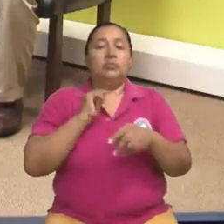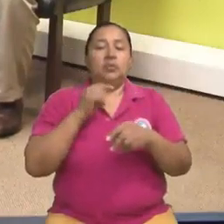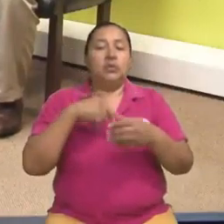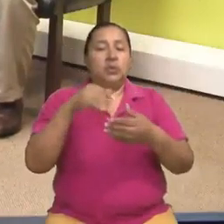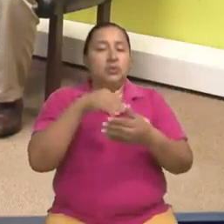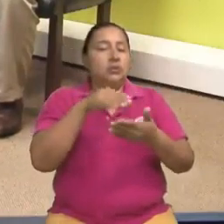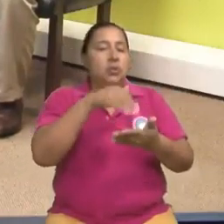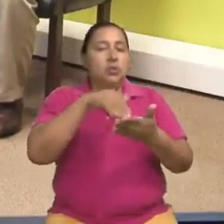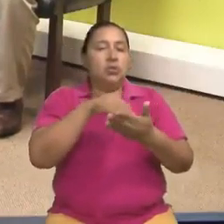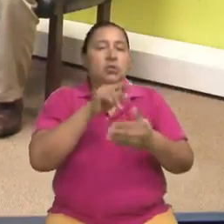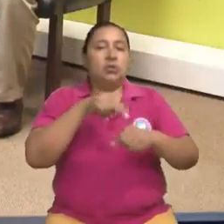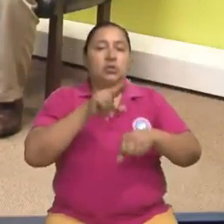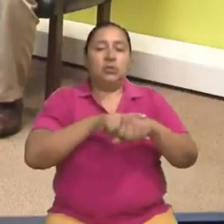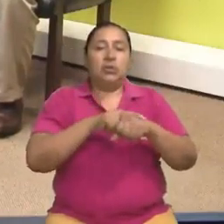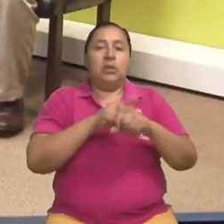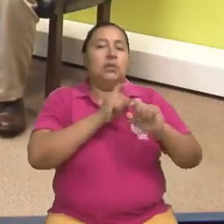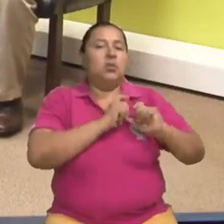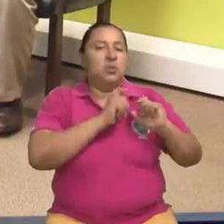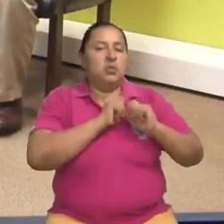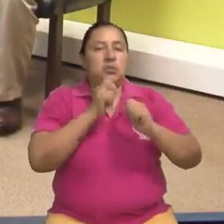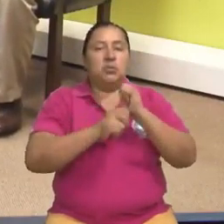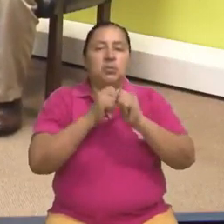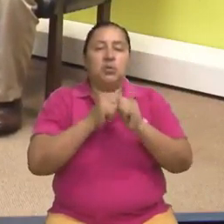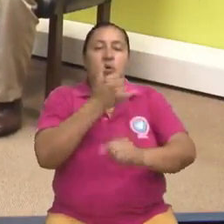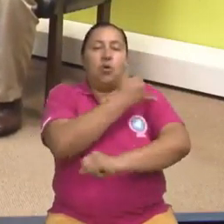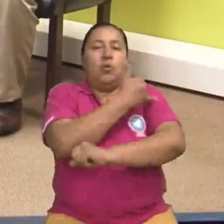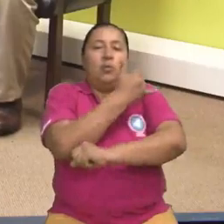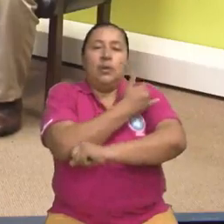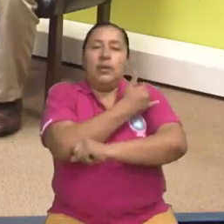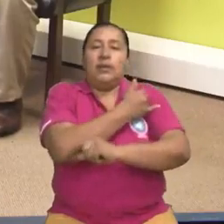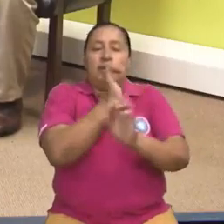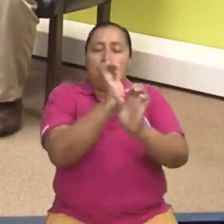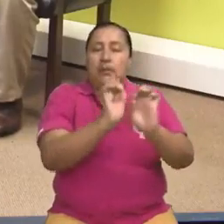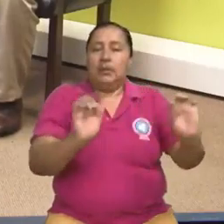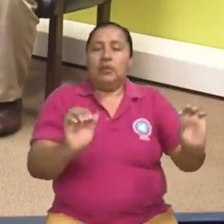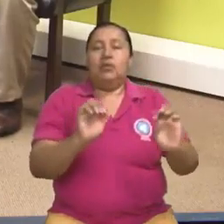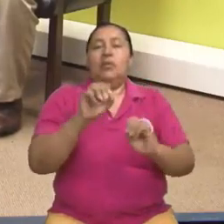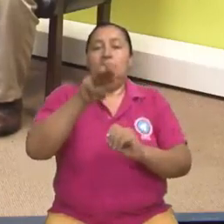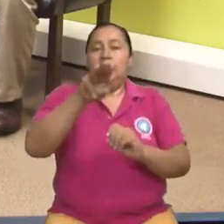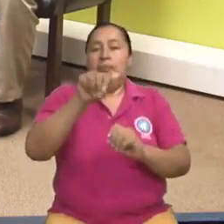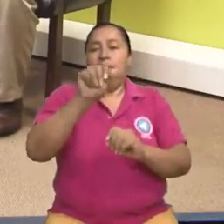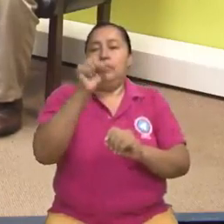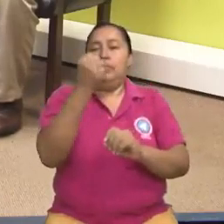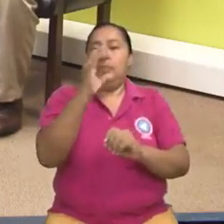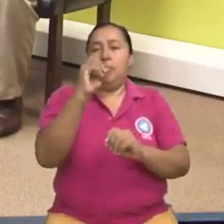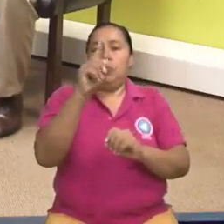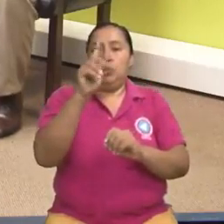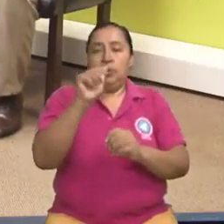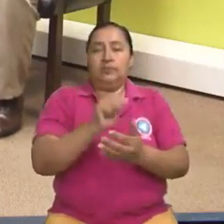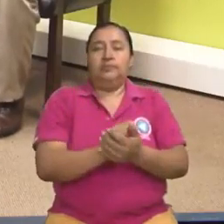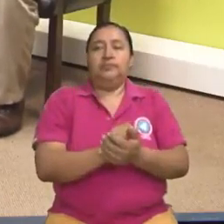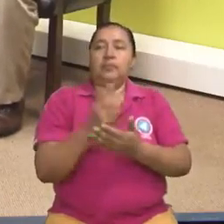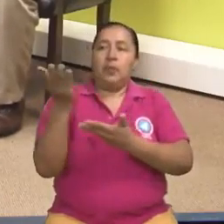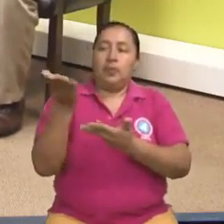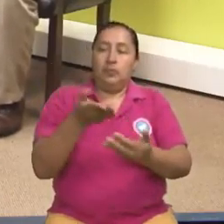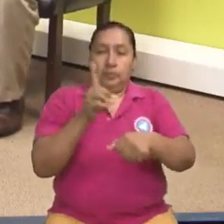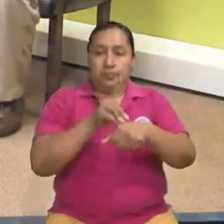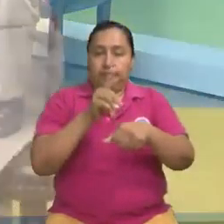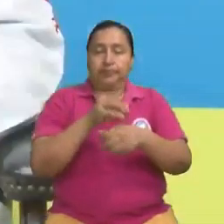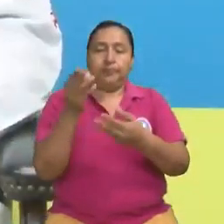Infantil, ¿verdad? Que está ubicado en el Hospital Manuel de Jesús Rivera, conocido popularmente como La Mascota. Bienvenido, doctor, mucho